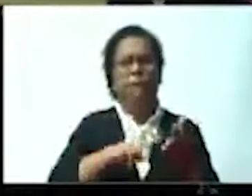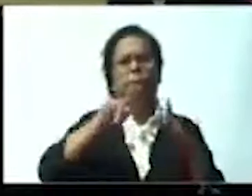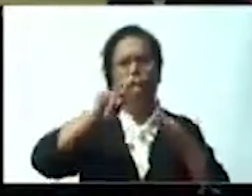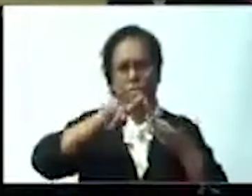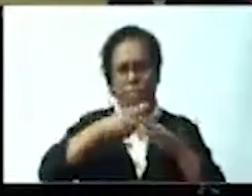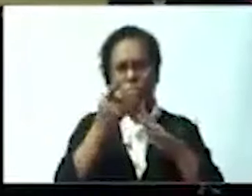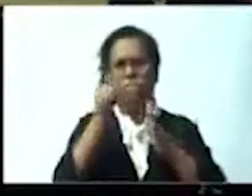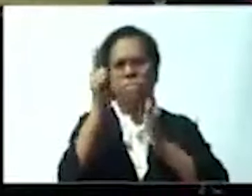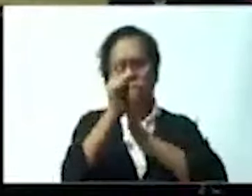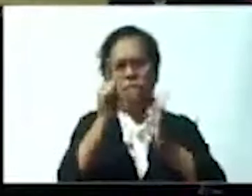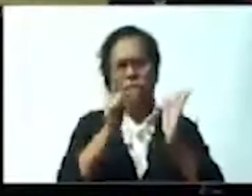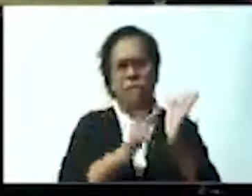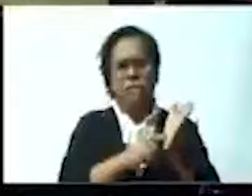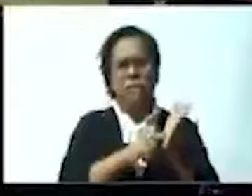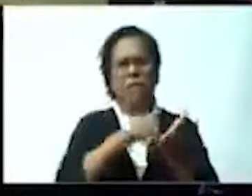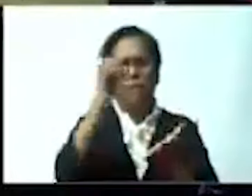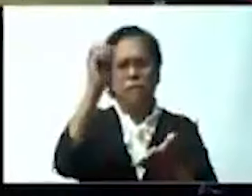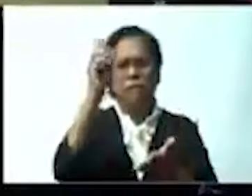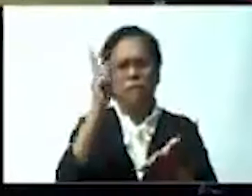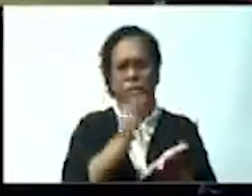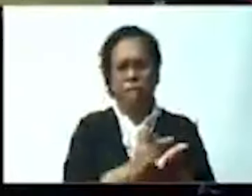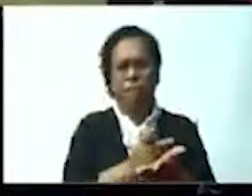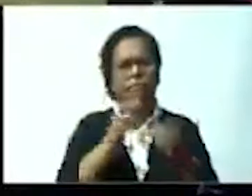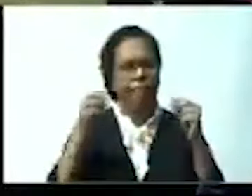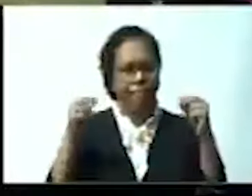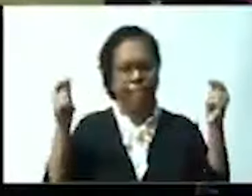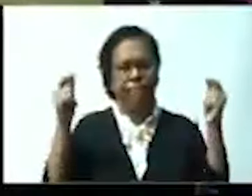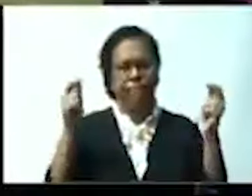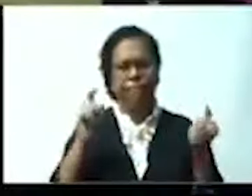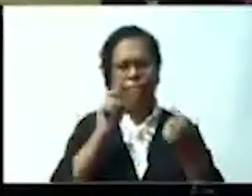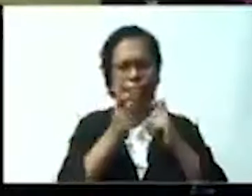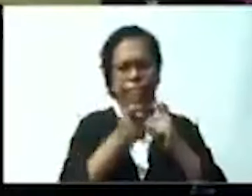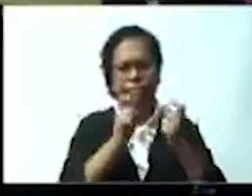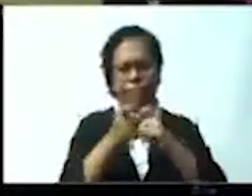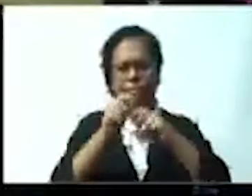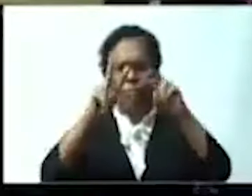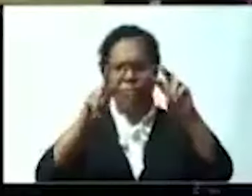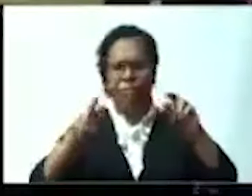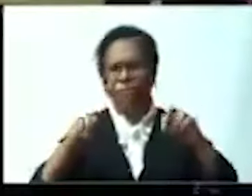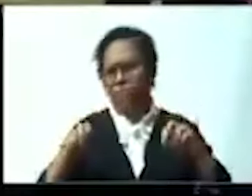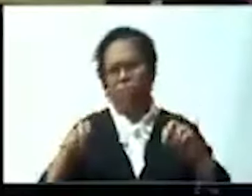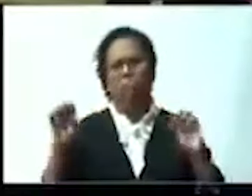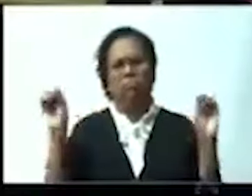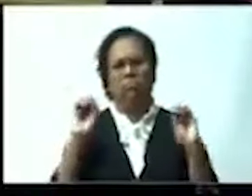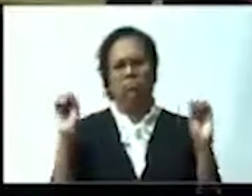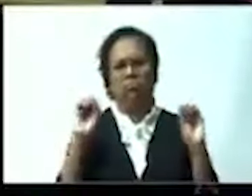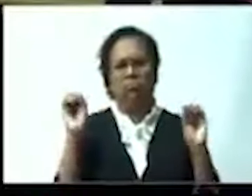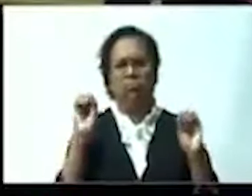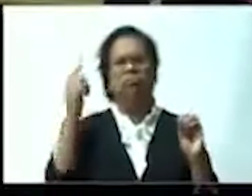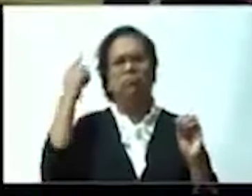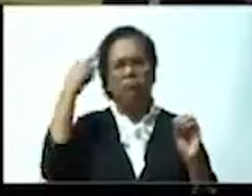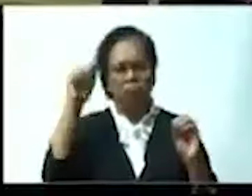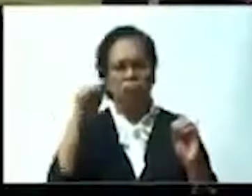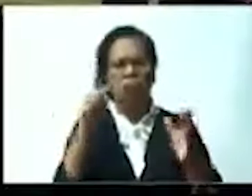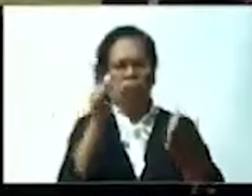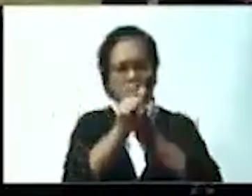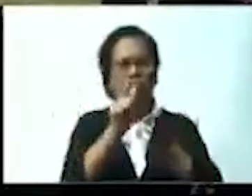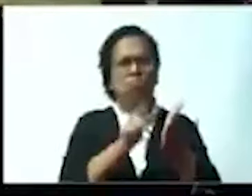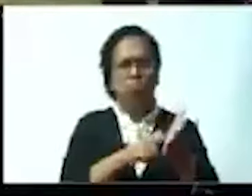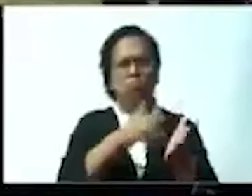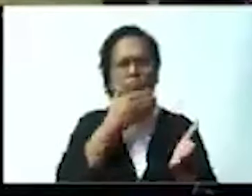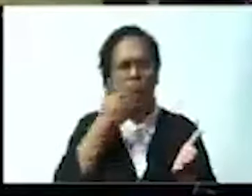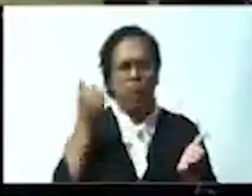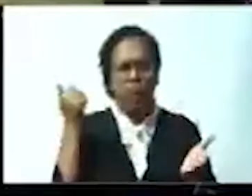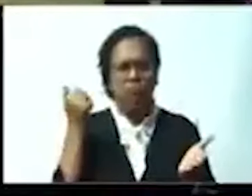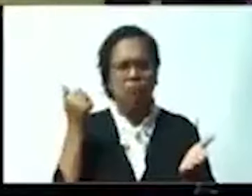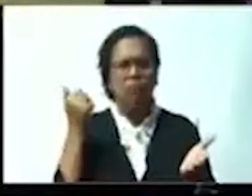rápida, sin permitir las modificaciones y el estudio para enriquecerla. Una ley que ya habíamos dicho que